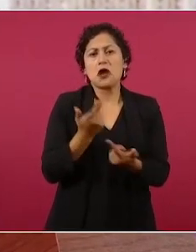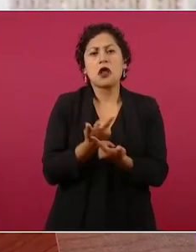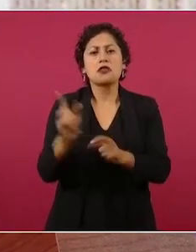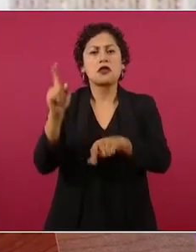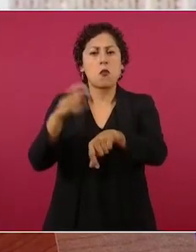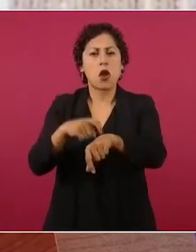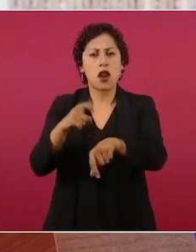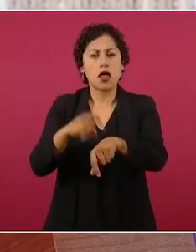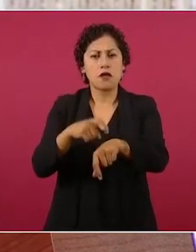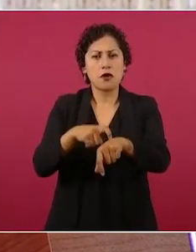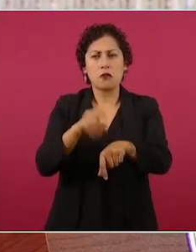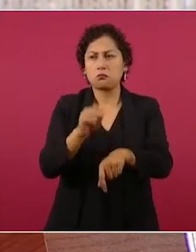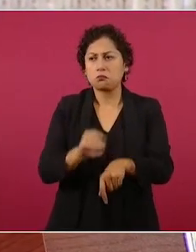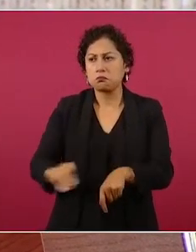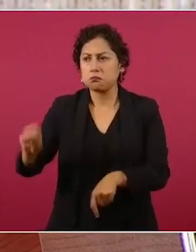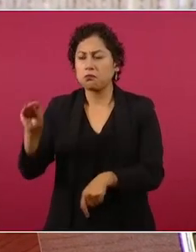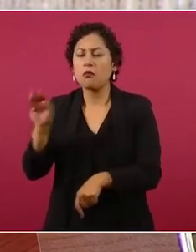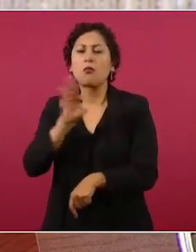pueden